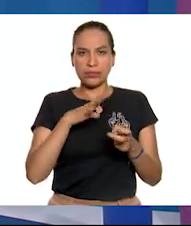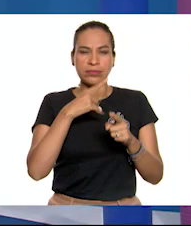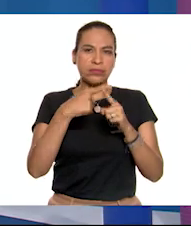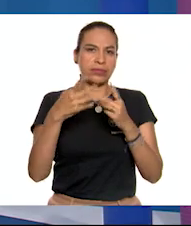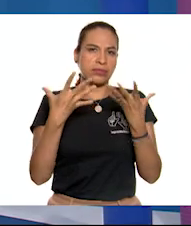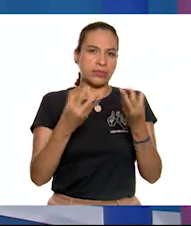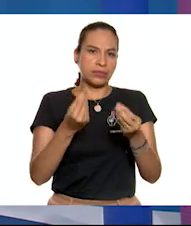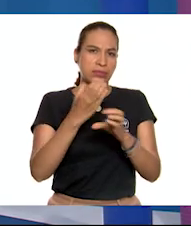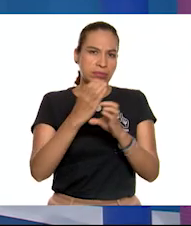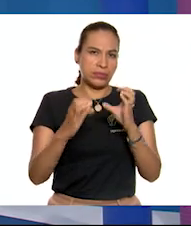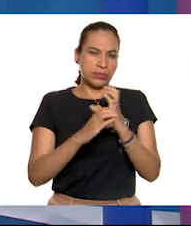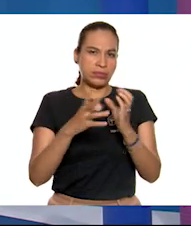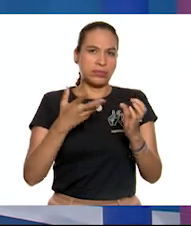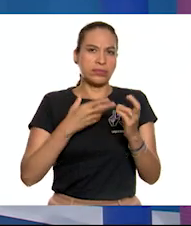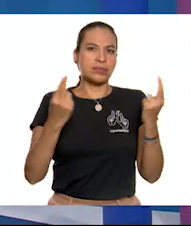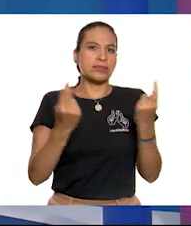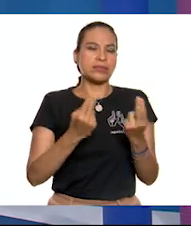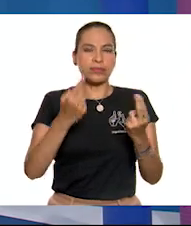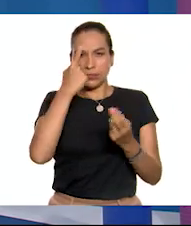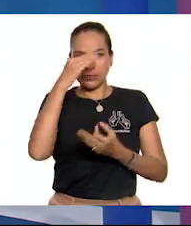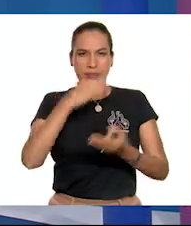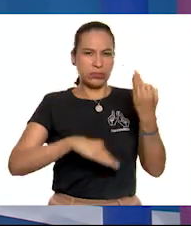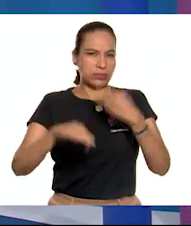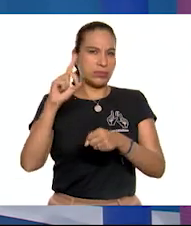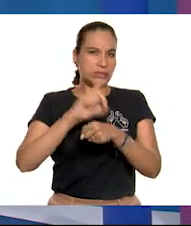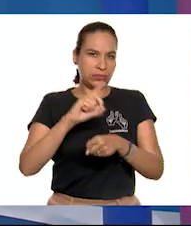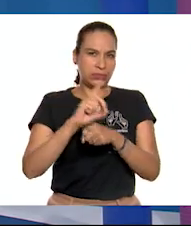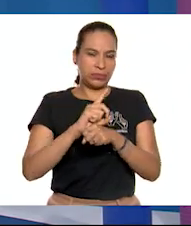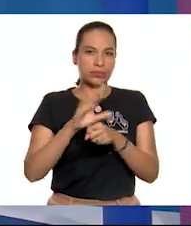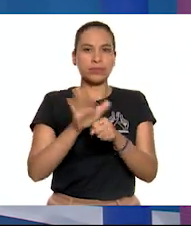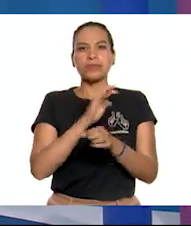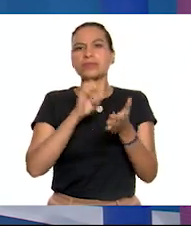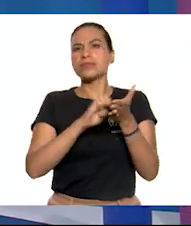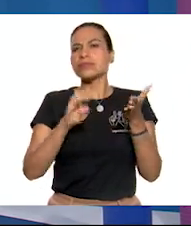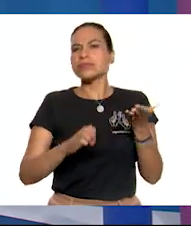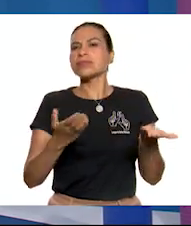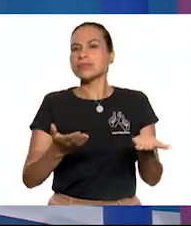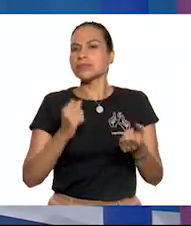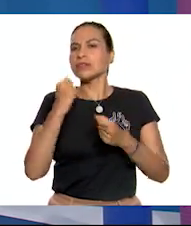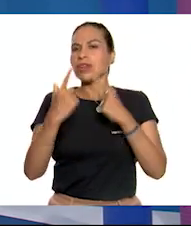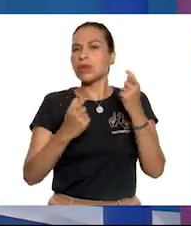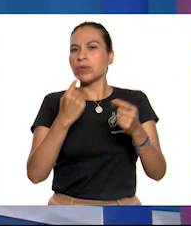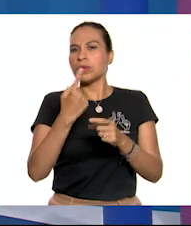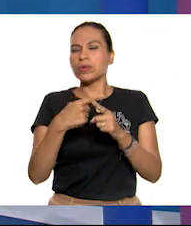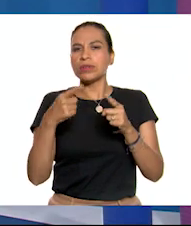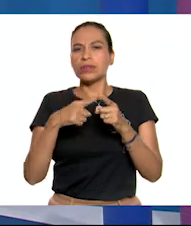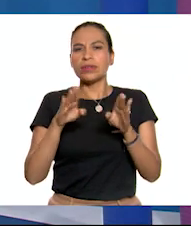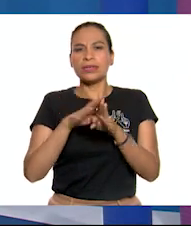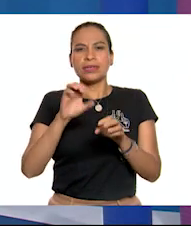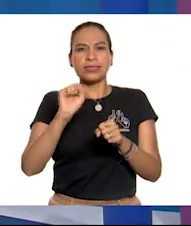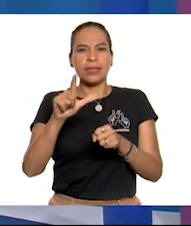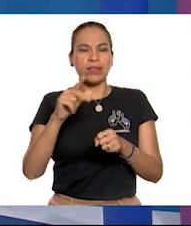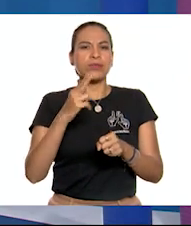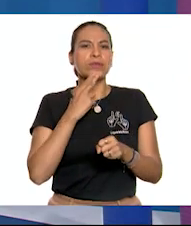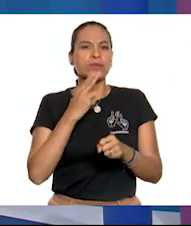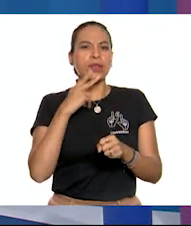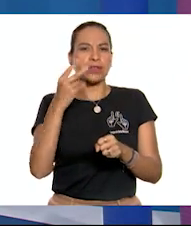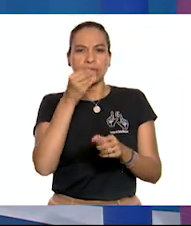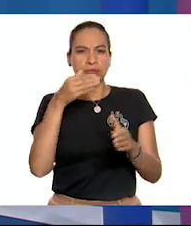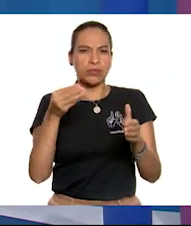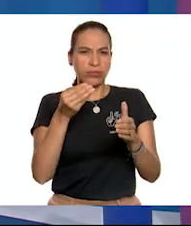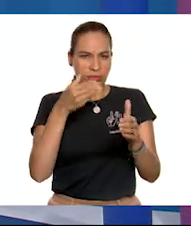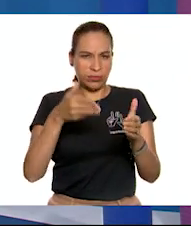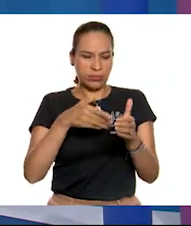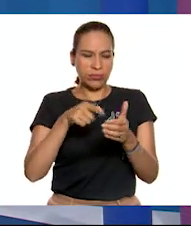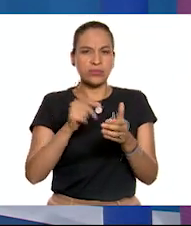obtienen muchas sustancias que necesitamos todos los días. Por ejemplo, alguna de la sal que usamos en la cocina